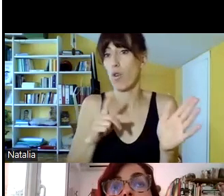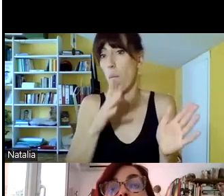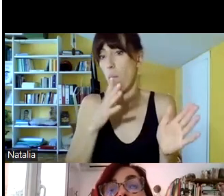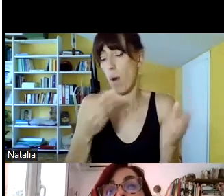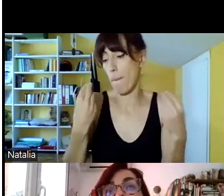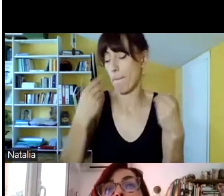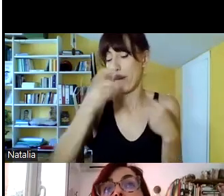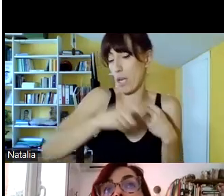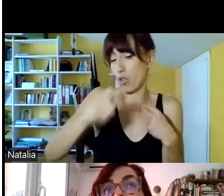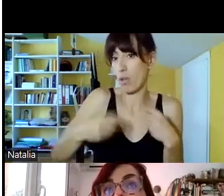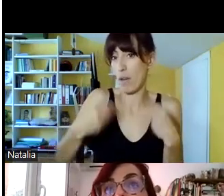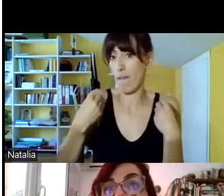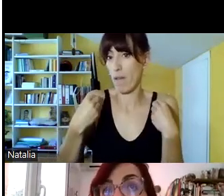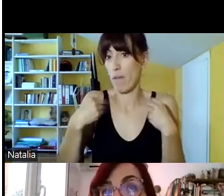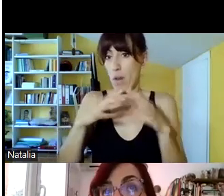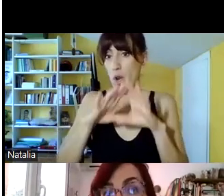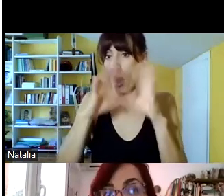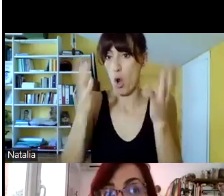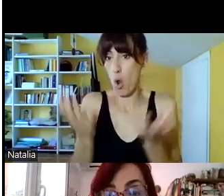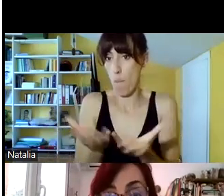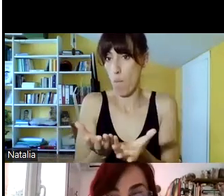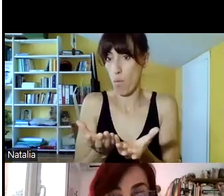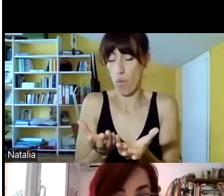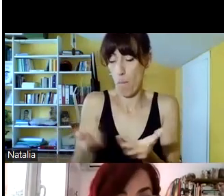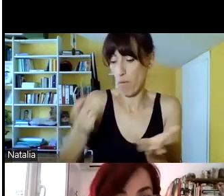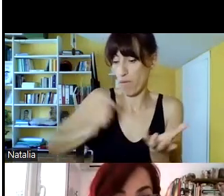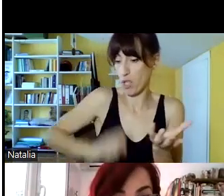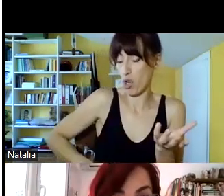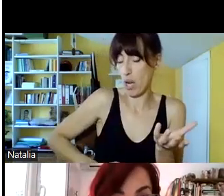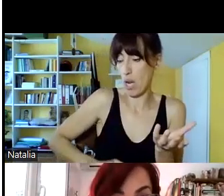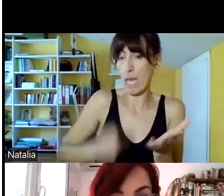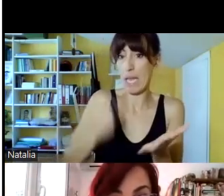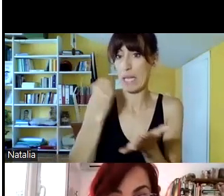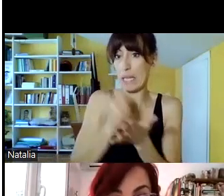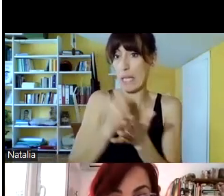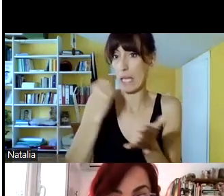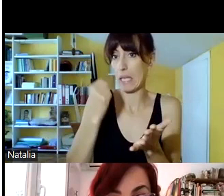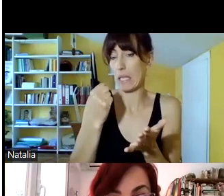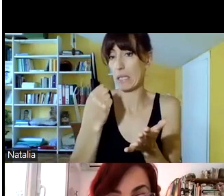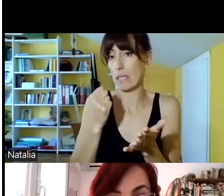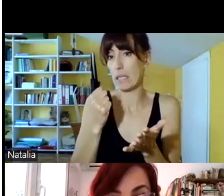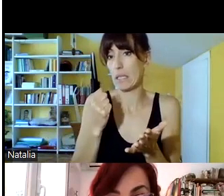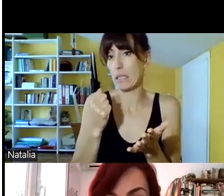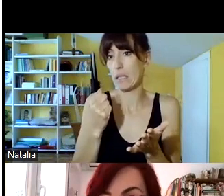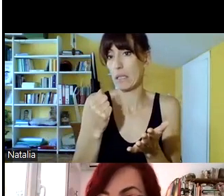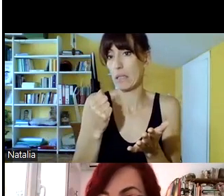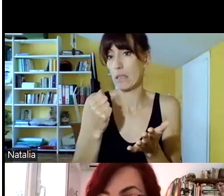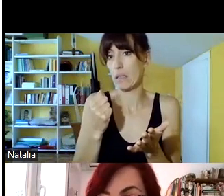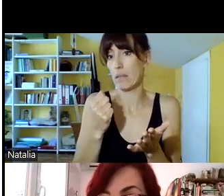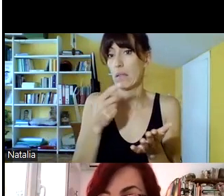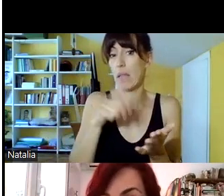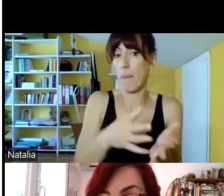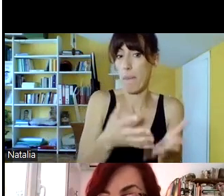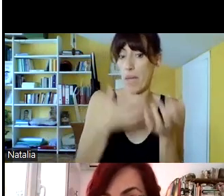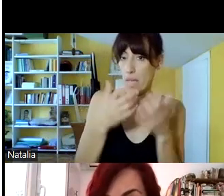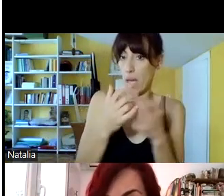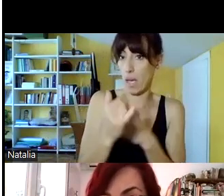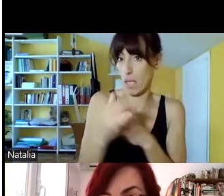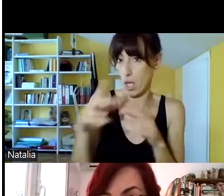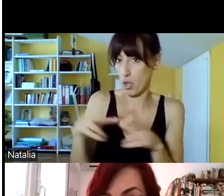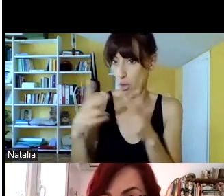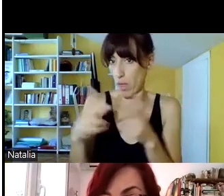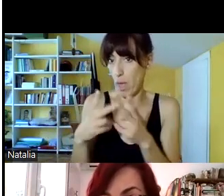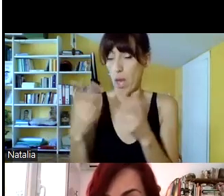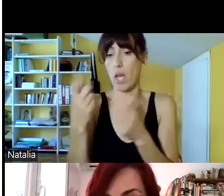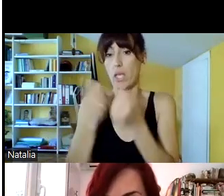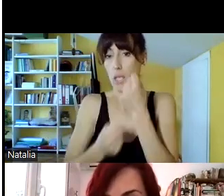el mismo mundo que nosotras como profesionales vivimos, y las etiquetas tienen ventajas evidentes, sociales,